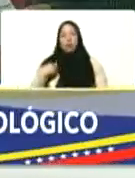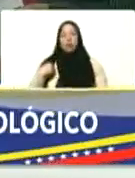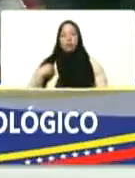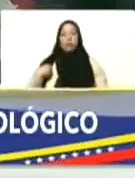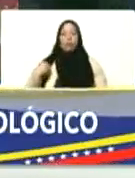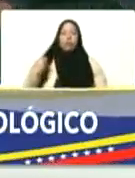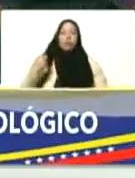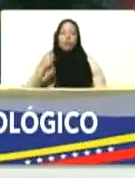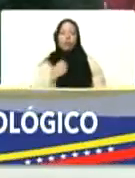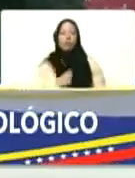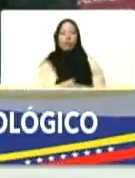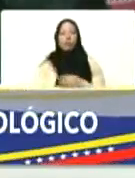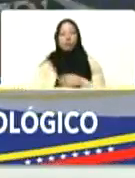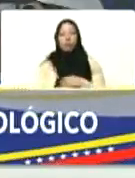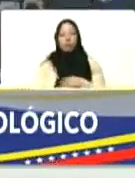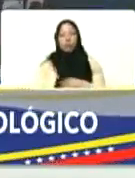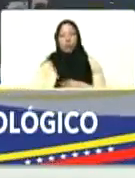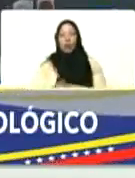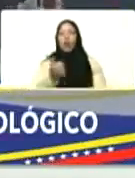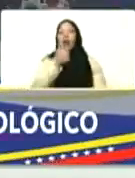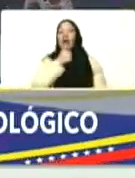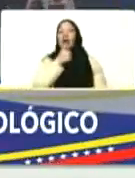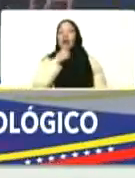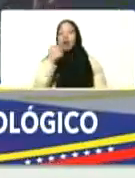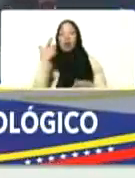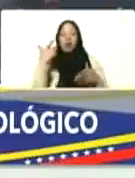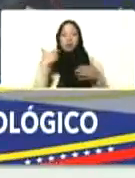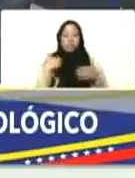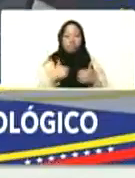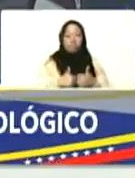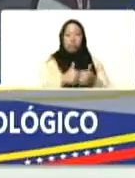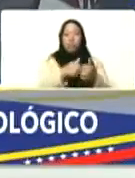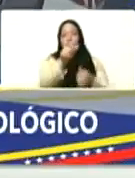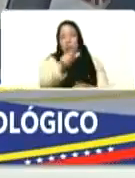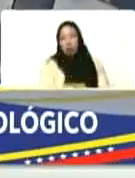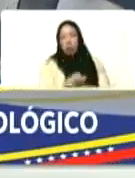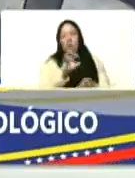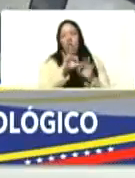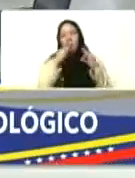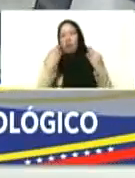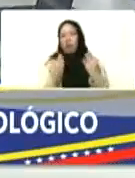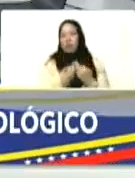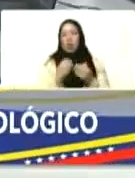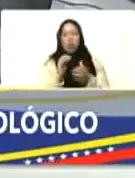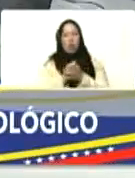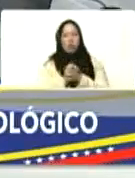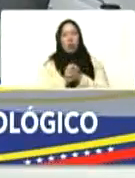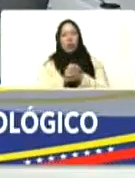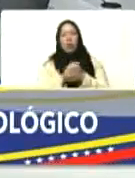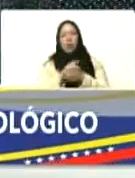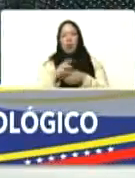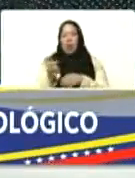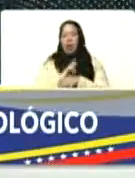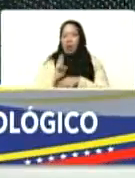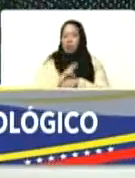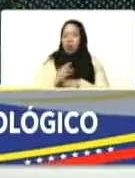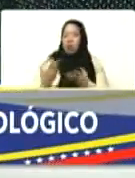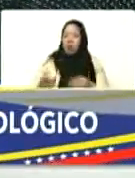tener a quién acudir, tener la respuesta valiosa, a tiempo.